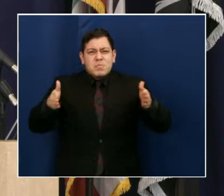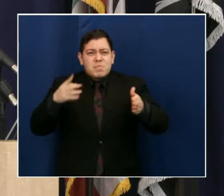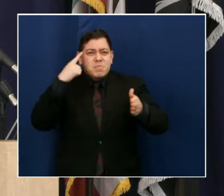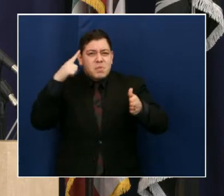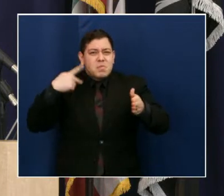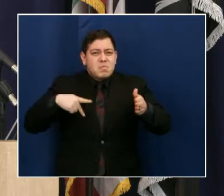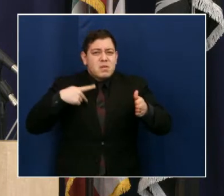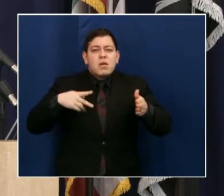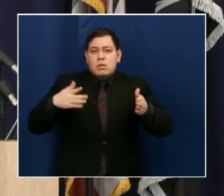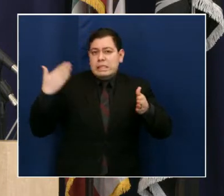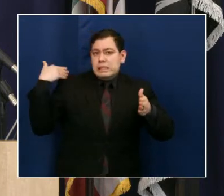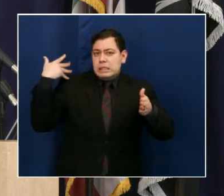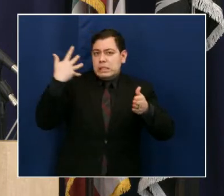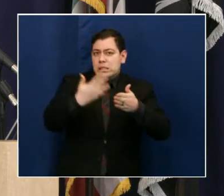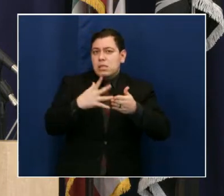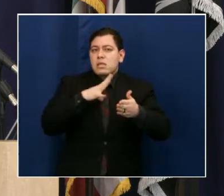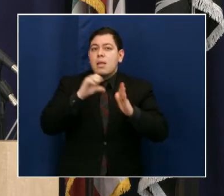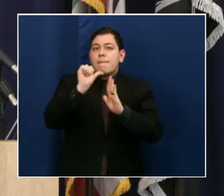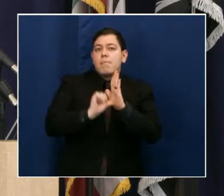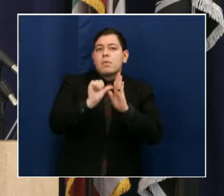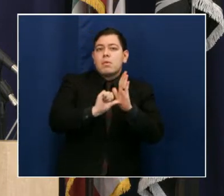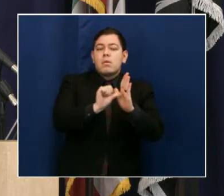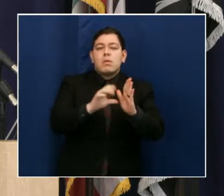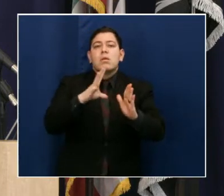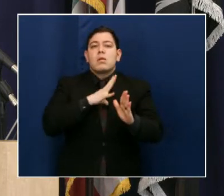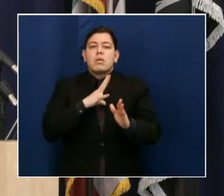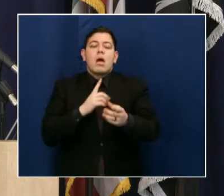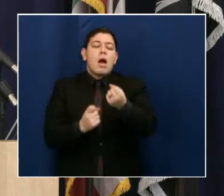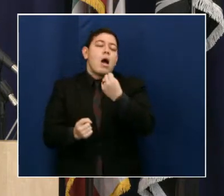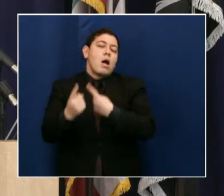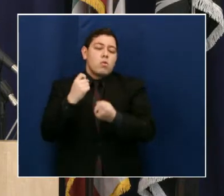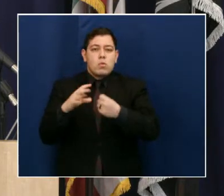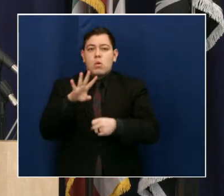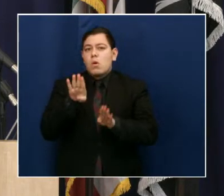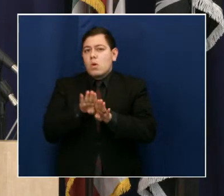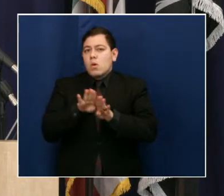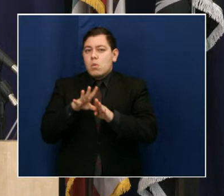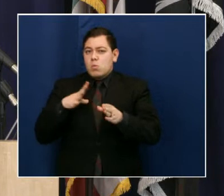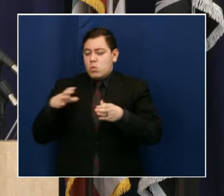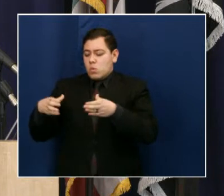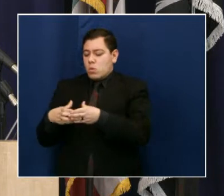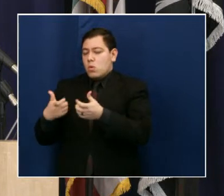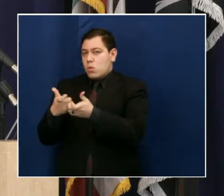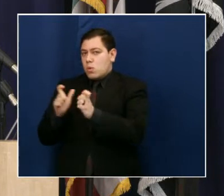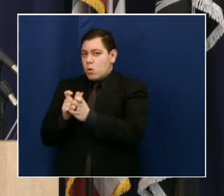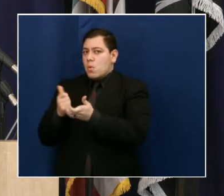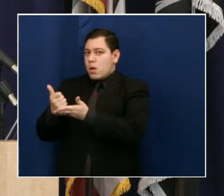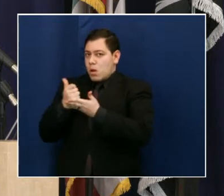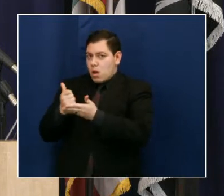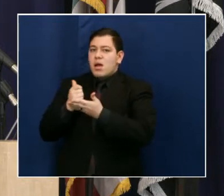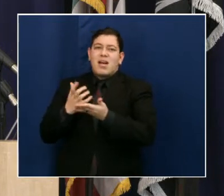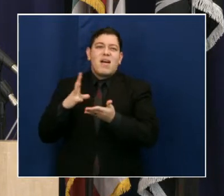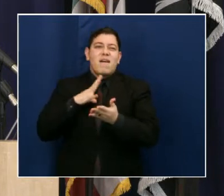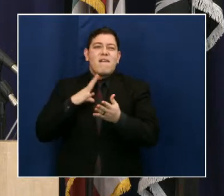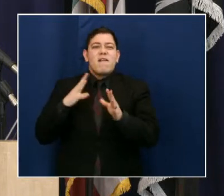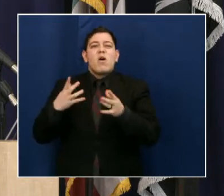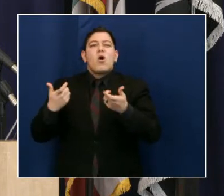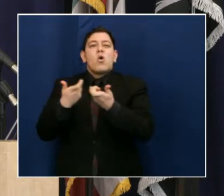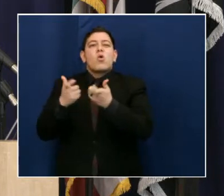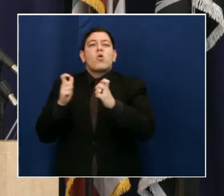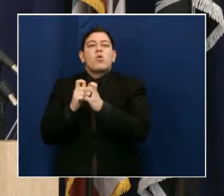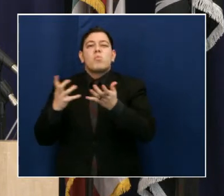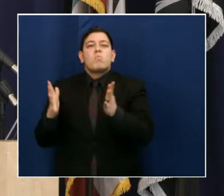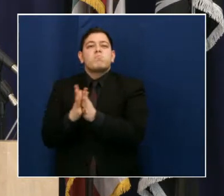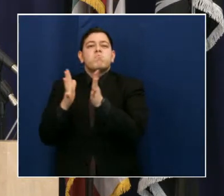últimos meses. Organizaciones como el Latino Health Coalition, que está trabajando con nosotros, el Chicano Federation, San Isidro Health